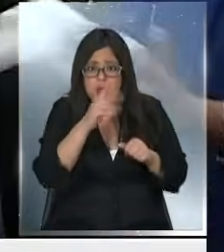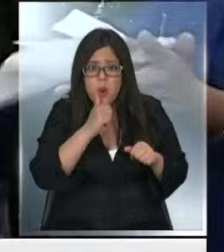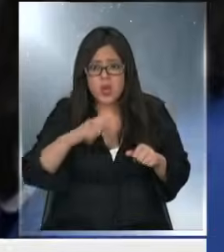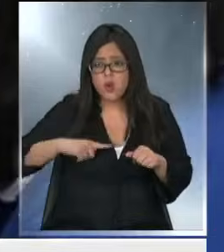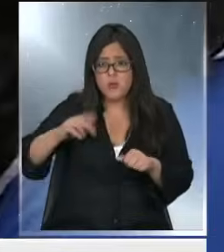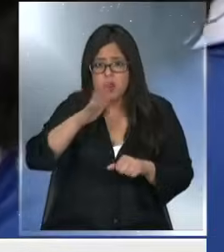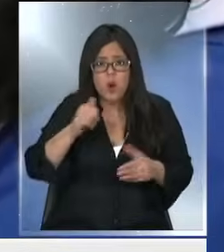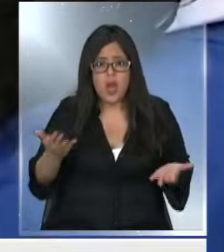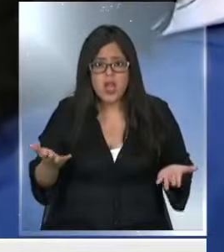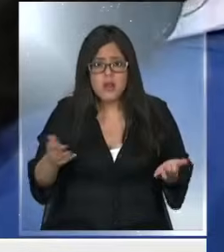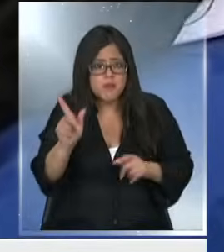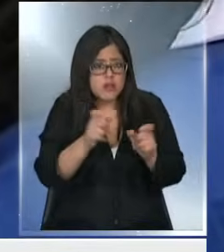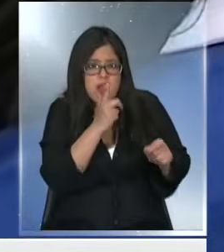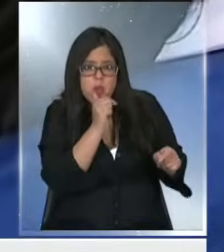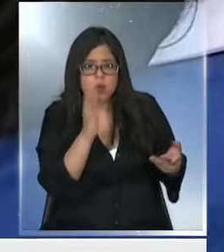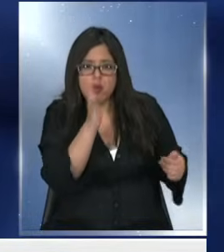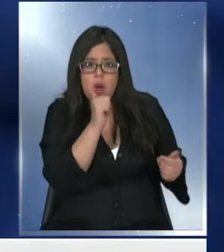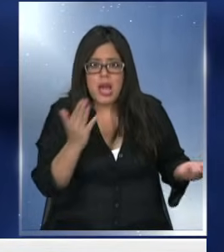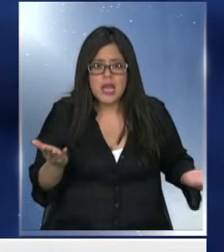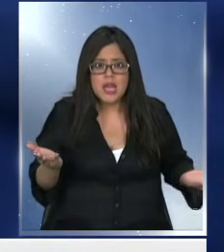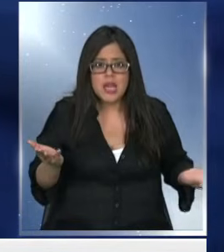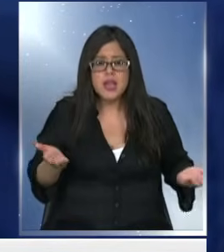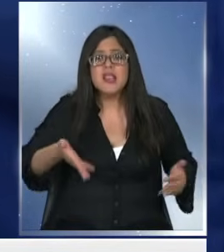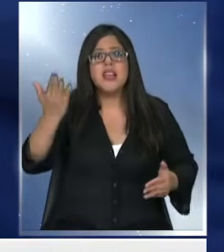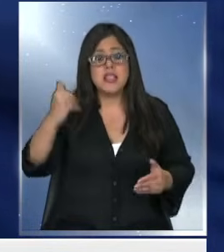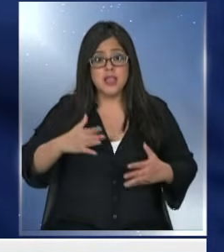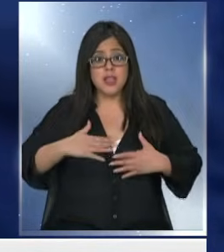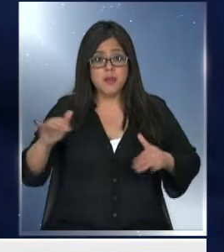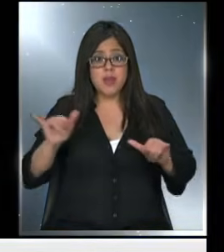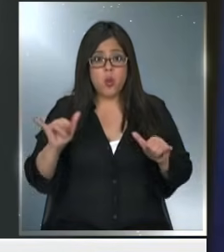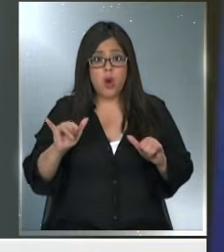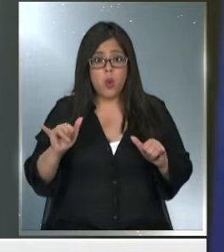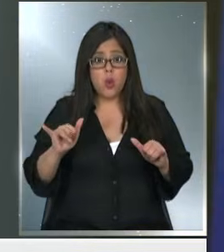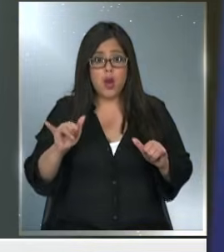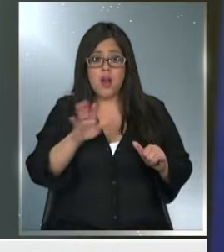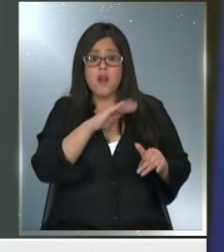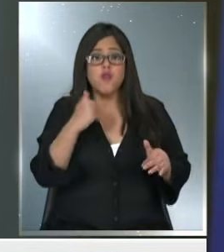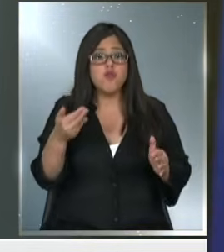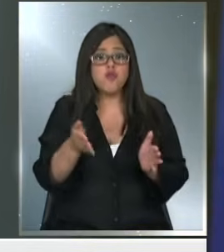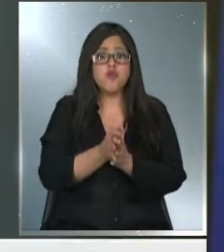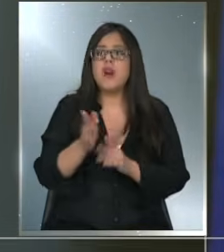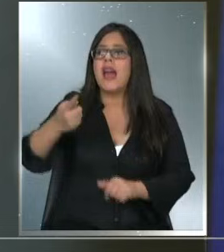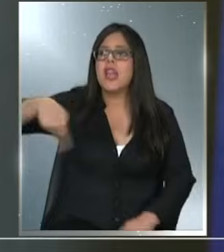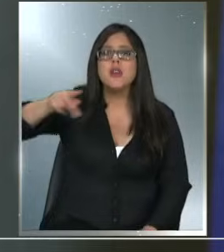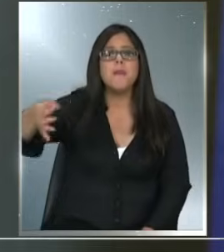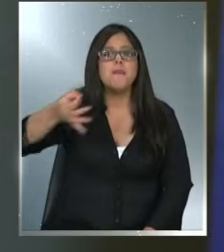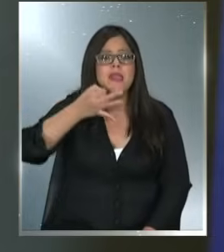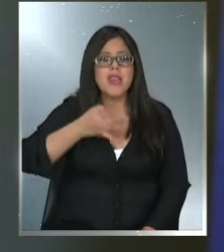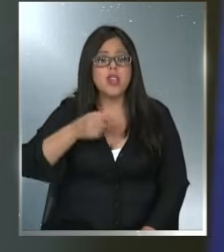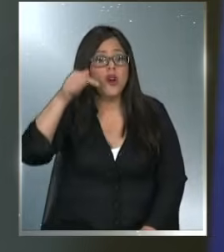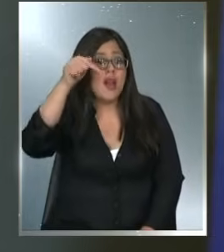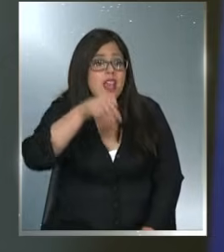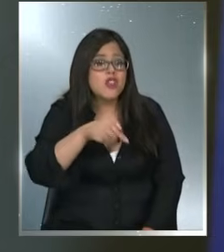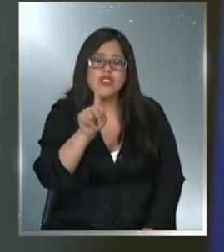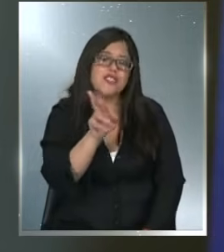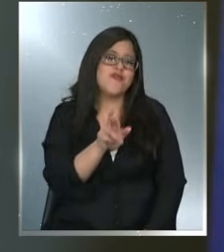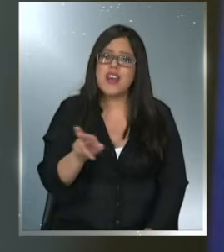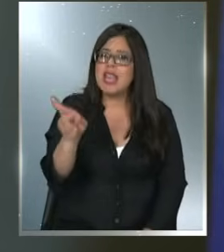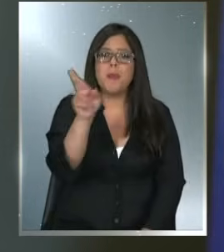sospechoso. Cuando pasó lo del Baltasar, me dijeron, esto no va a volver a